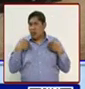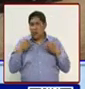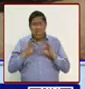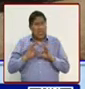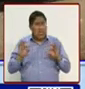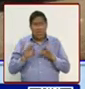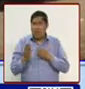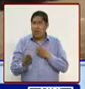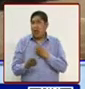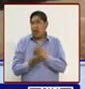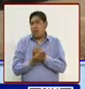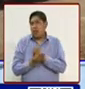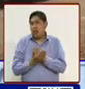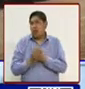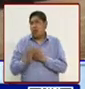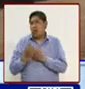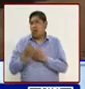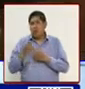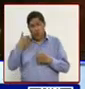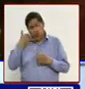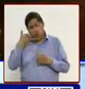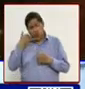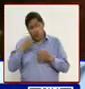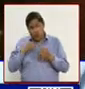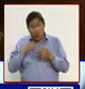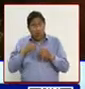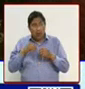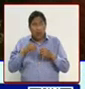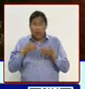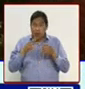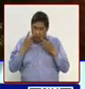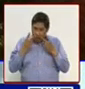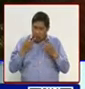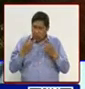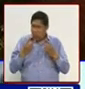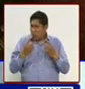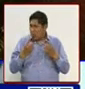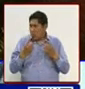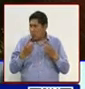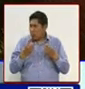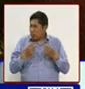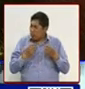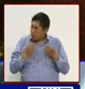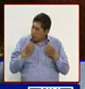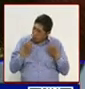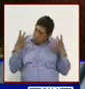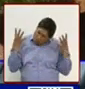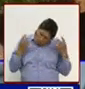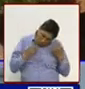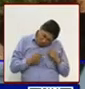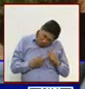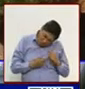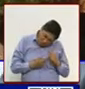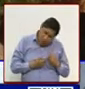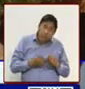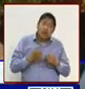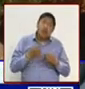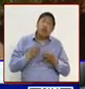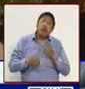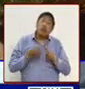cuenta, solamente el número de celular. En este momento está también bien dolida. O le puedo dar nomás también el